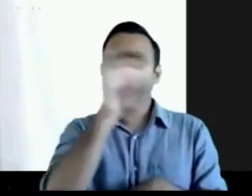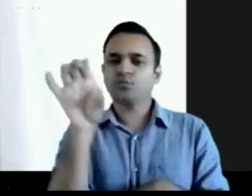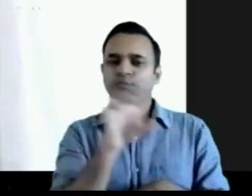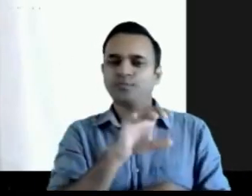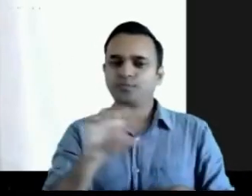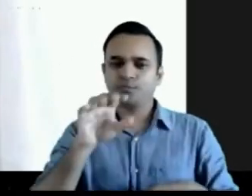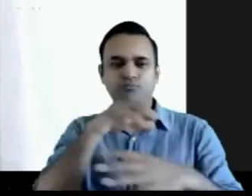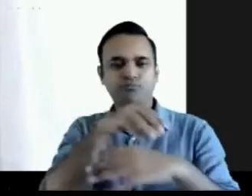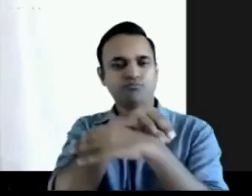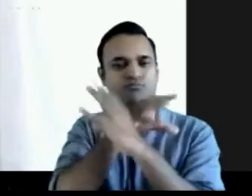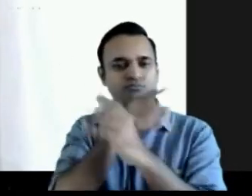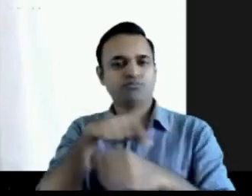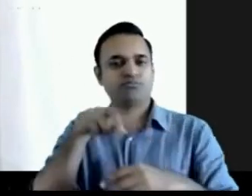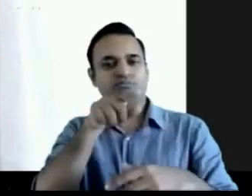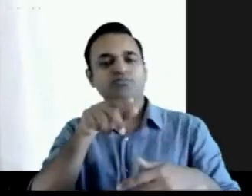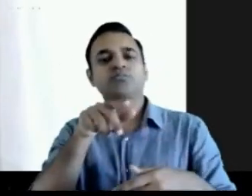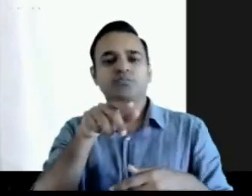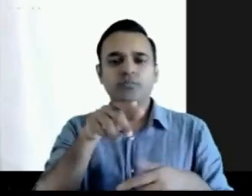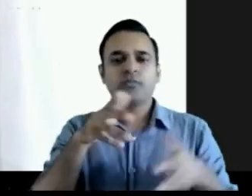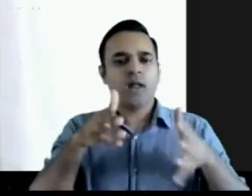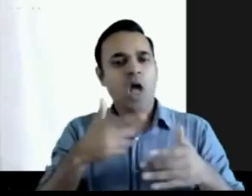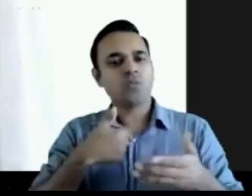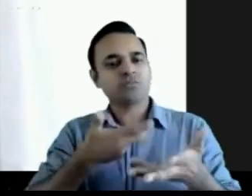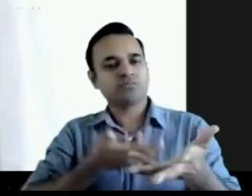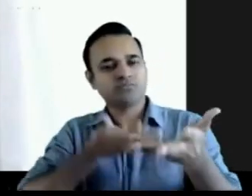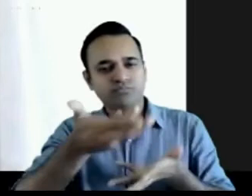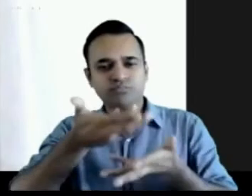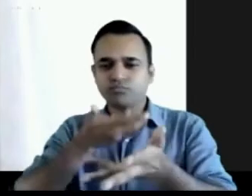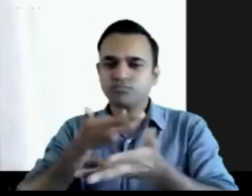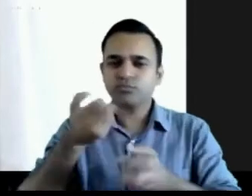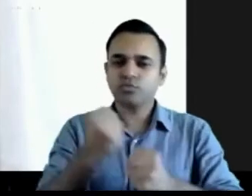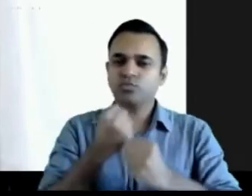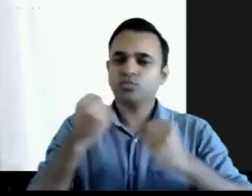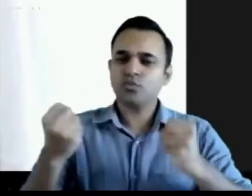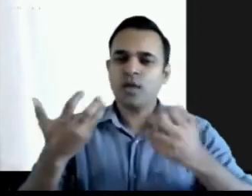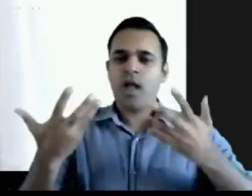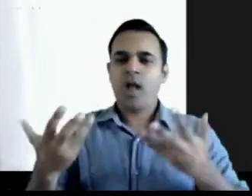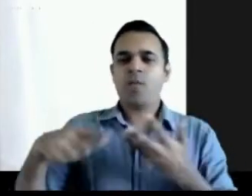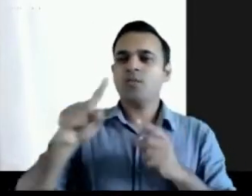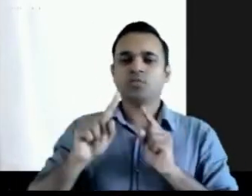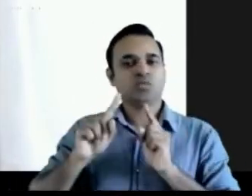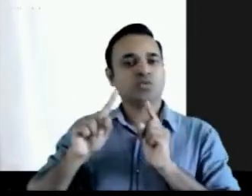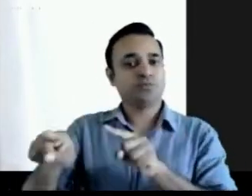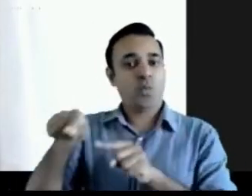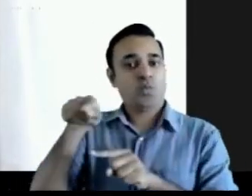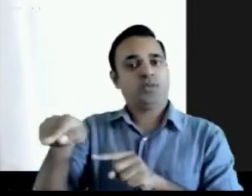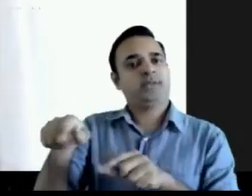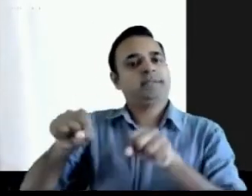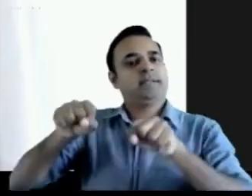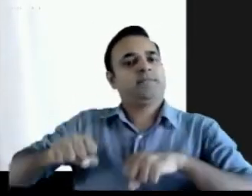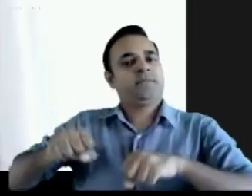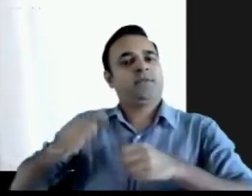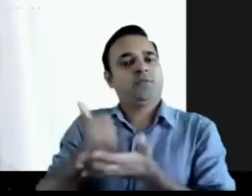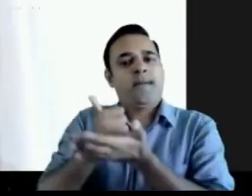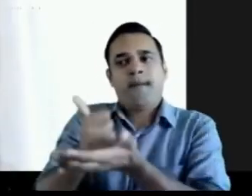aquí en desde el seprenac hemos desarrollado esta herramienta de manera conjunta con socios estratégicos como